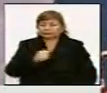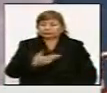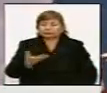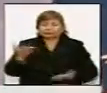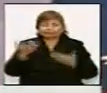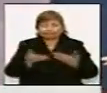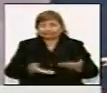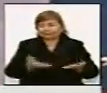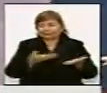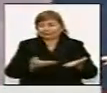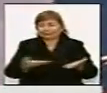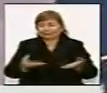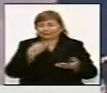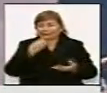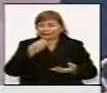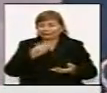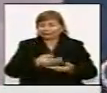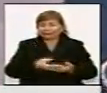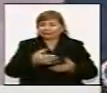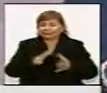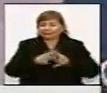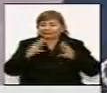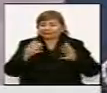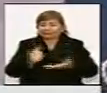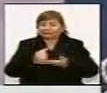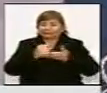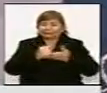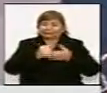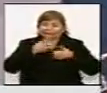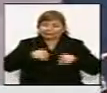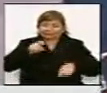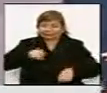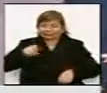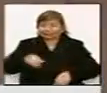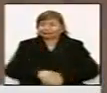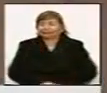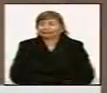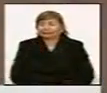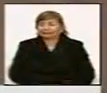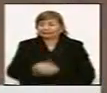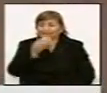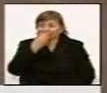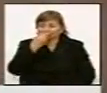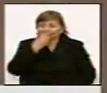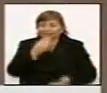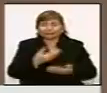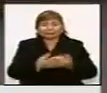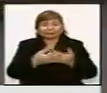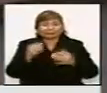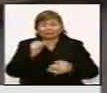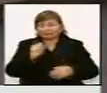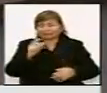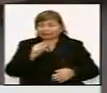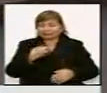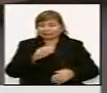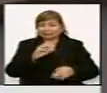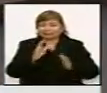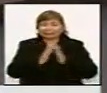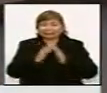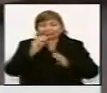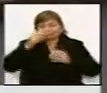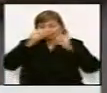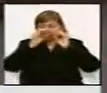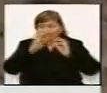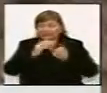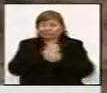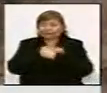por traernos acá los víveres y una grande ayuda acá para los más necesitados. Los comedores populares Santa Rosa, Santa Teresita y